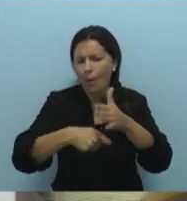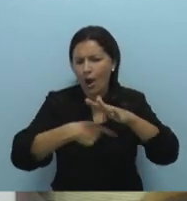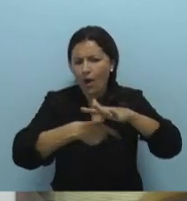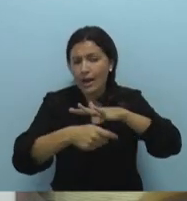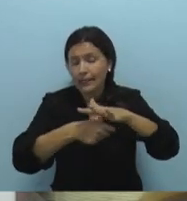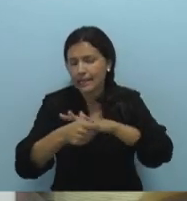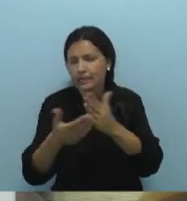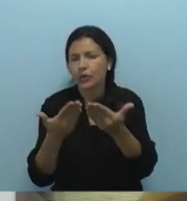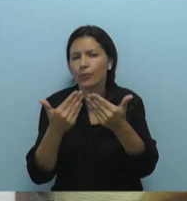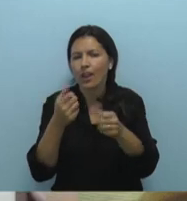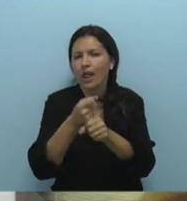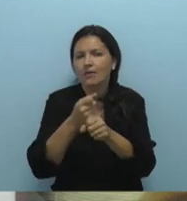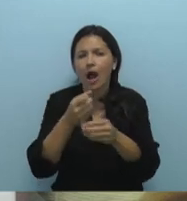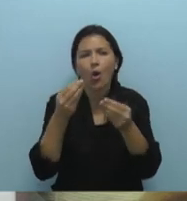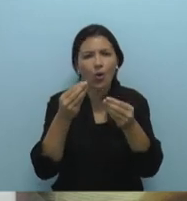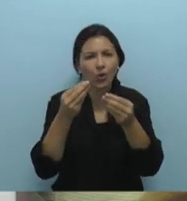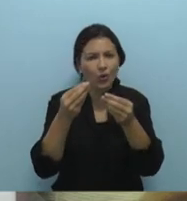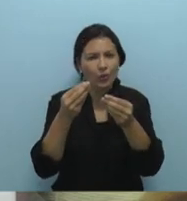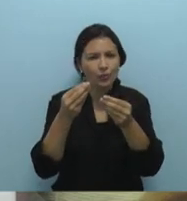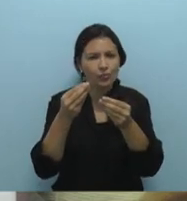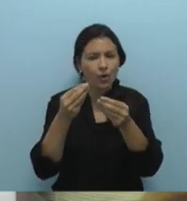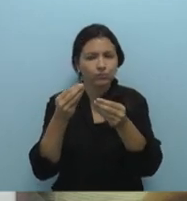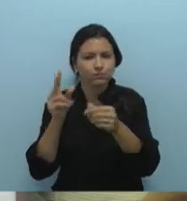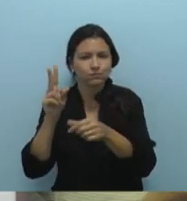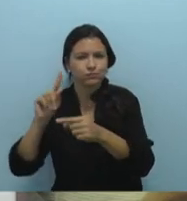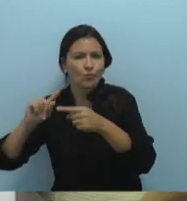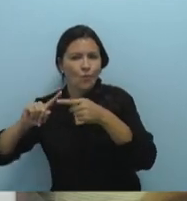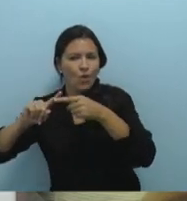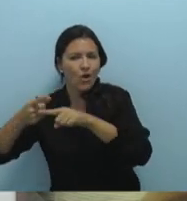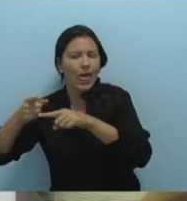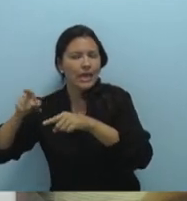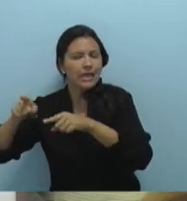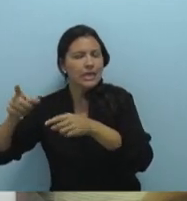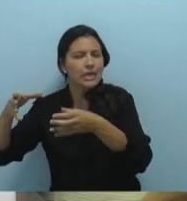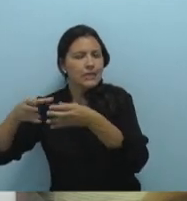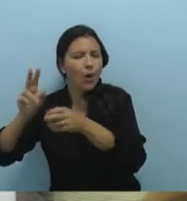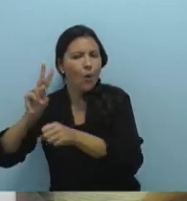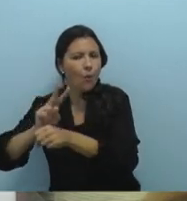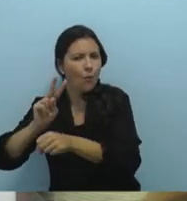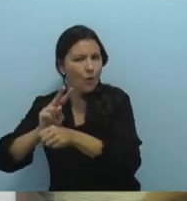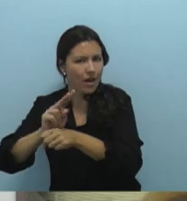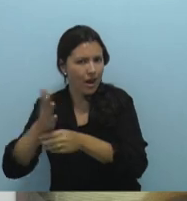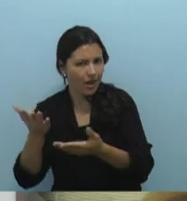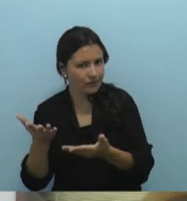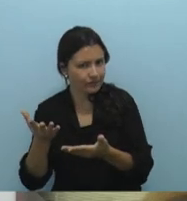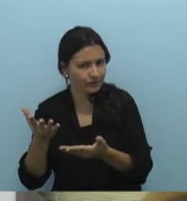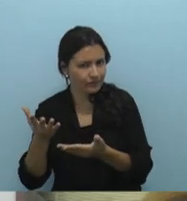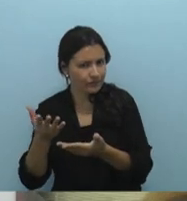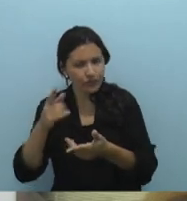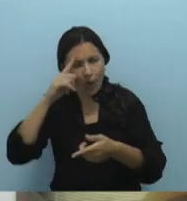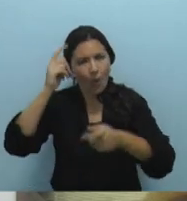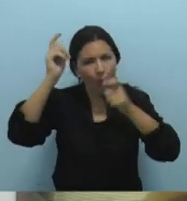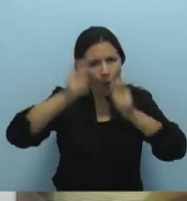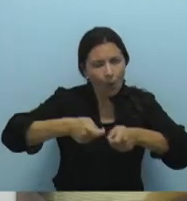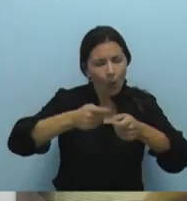llevar su actividad ilícita sin la protección que tuvieron, por un lado, desde la propia justicia del